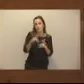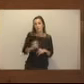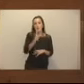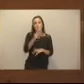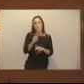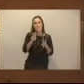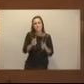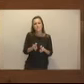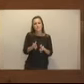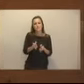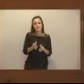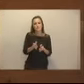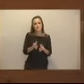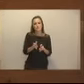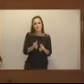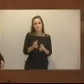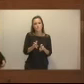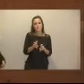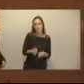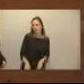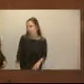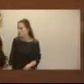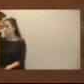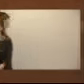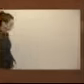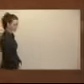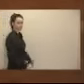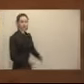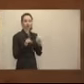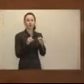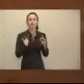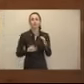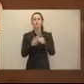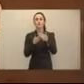ciencia ainda non é capaz de poerlles freno, nin siquier de previlas.